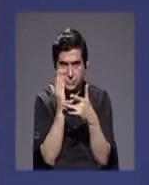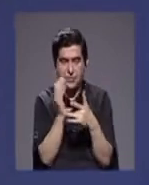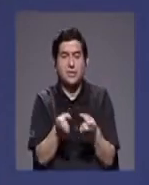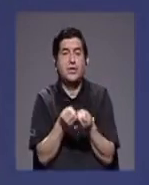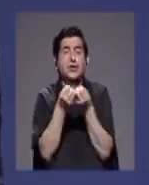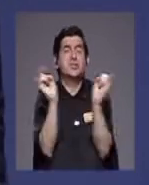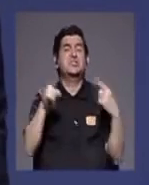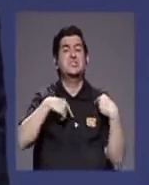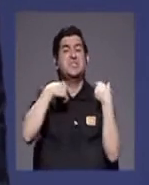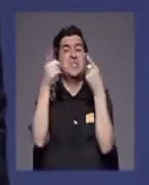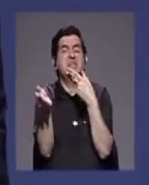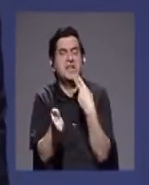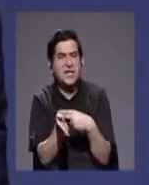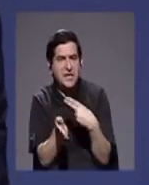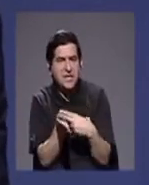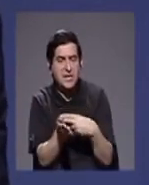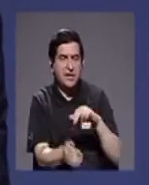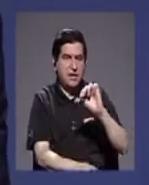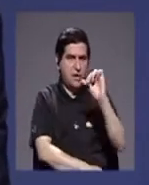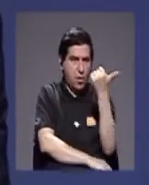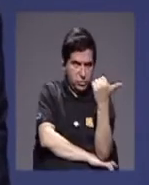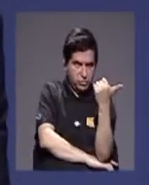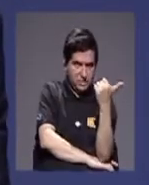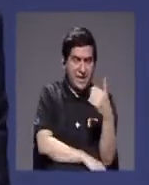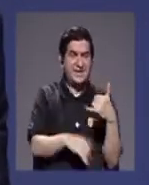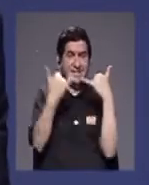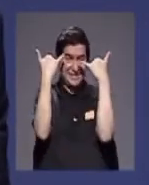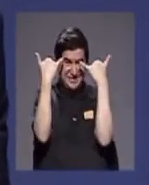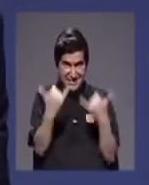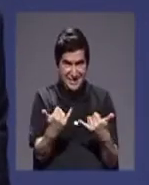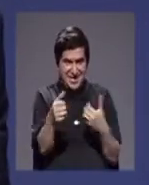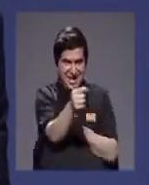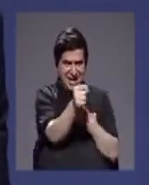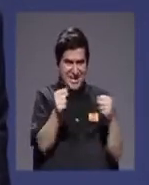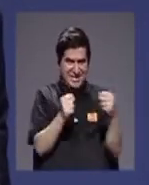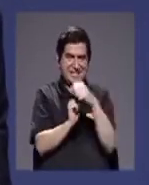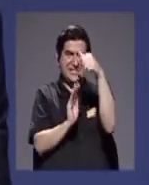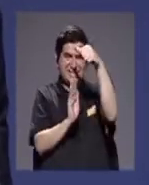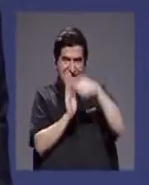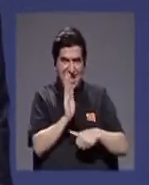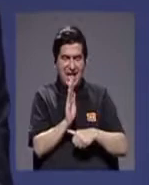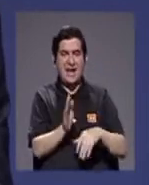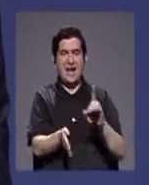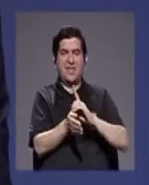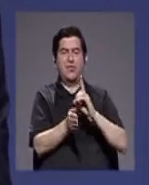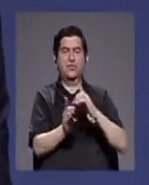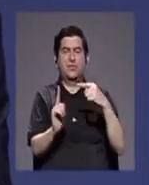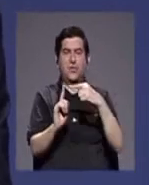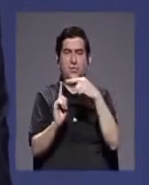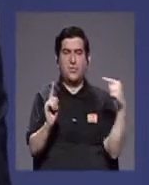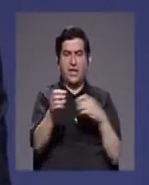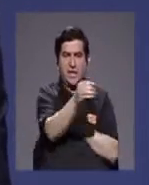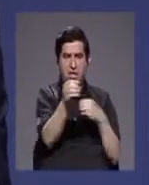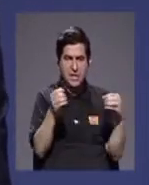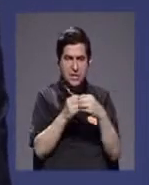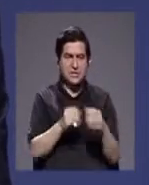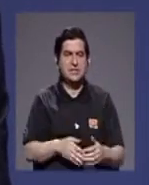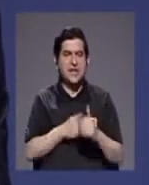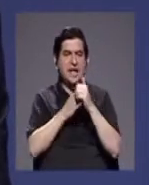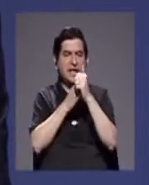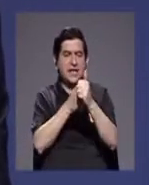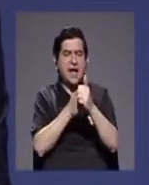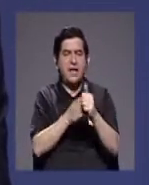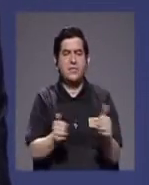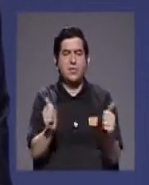tener que trasladarse al hospital. Y la otra es, ya en una sala de cirugía, un médico desde su consultorio, dirigiendo con la ayuda